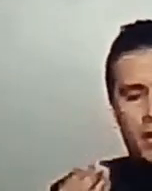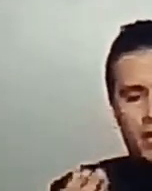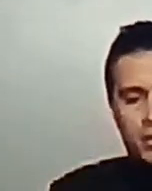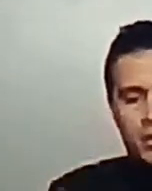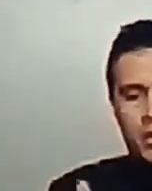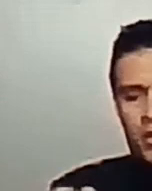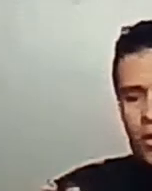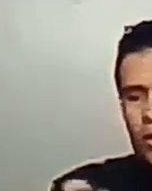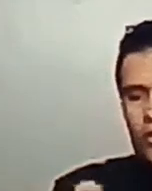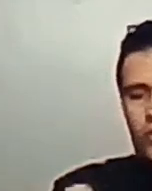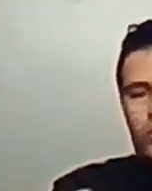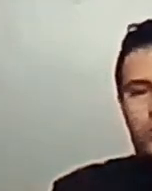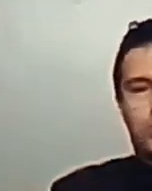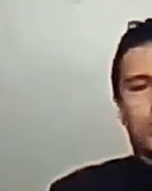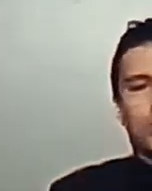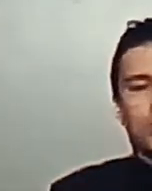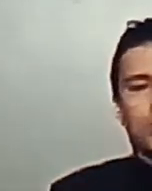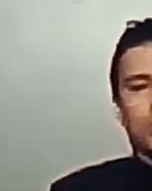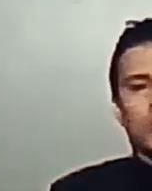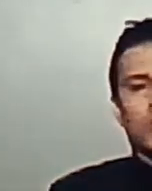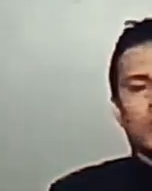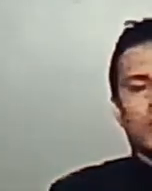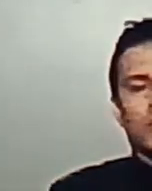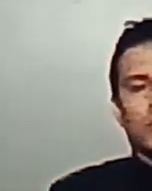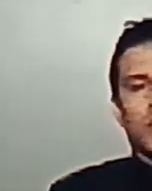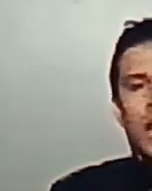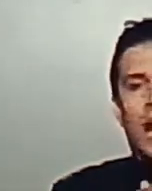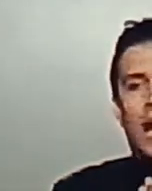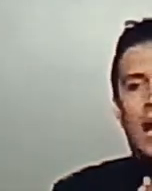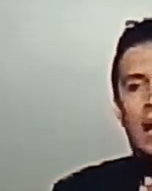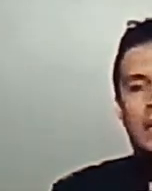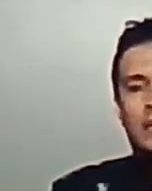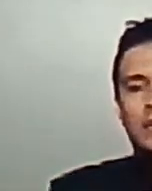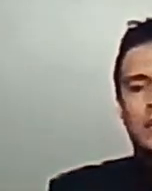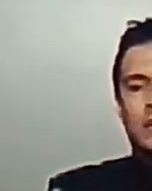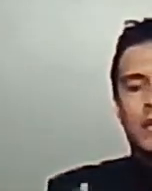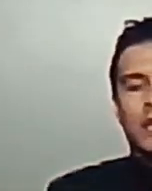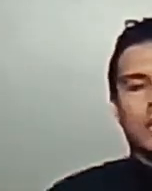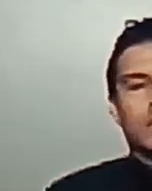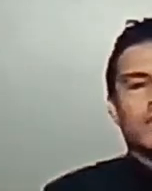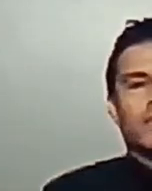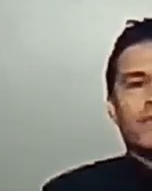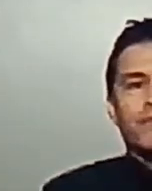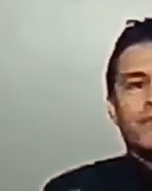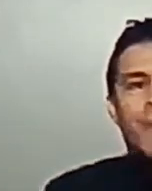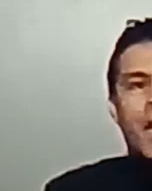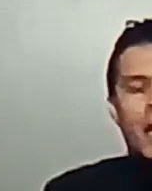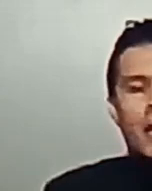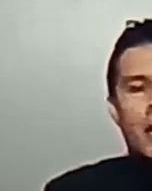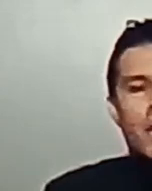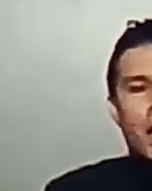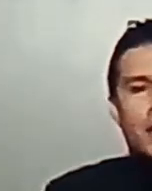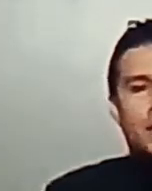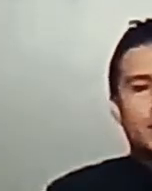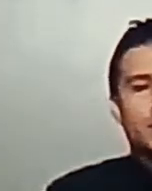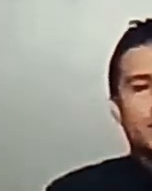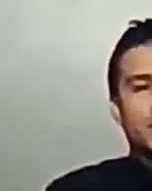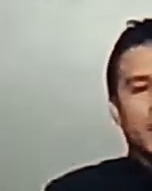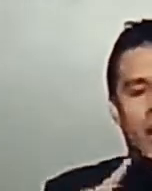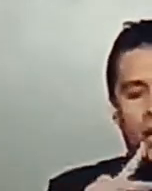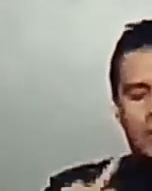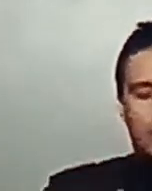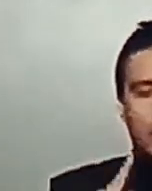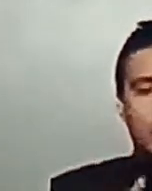calidad de nuestro espacio, de nuestro entorno. Lamentablemente, las prefecturas que hemos tenido no han hecho nada o poco.